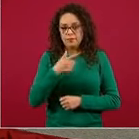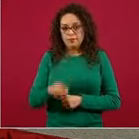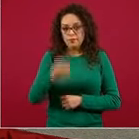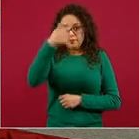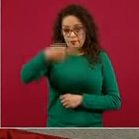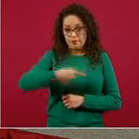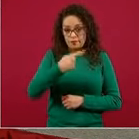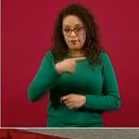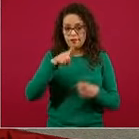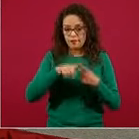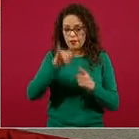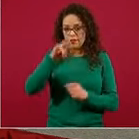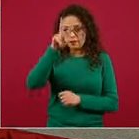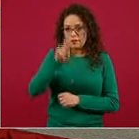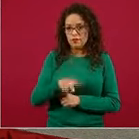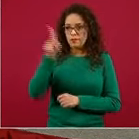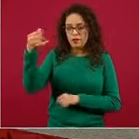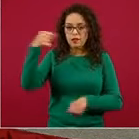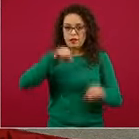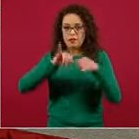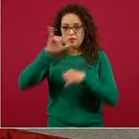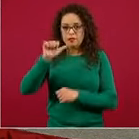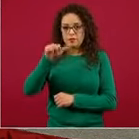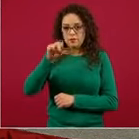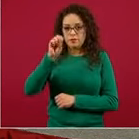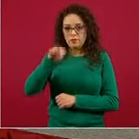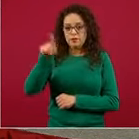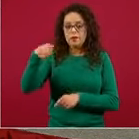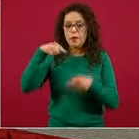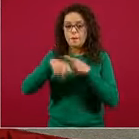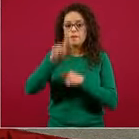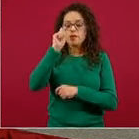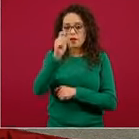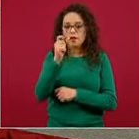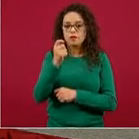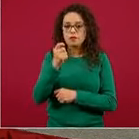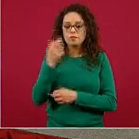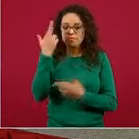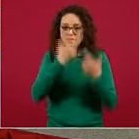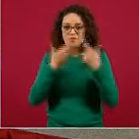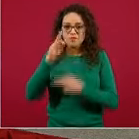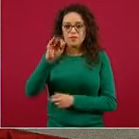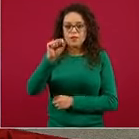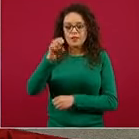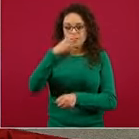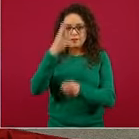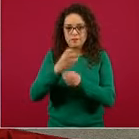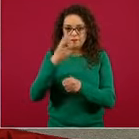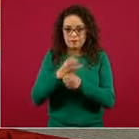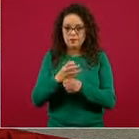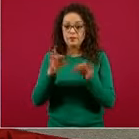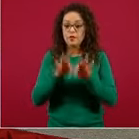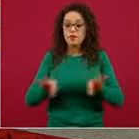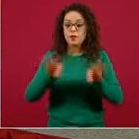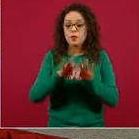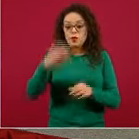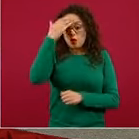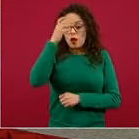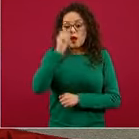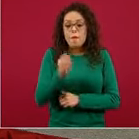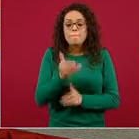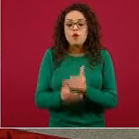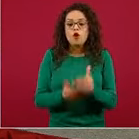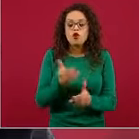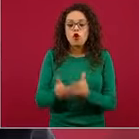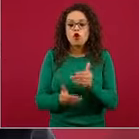a realizar sus ensayos de fase 3. La importancia de poder conocer los protocolos precisamente radica en el